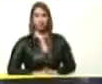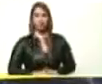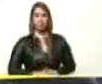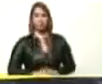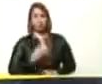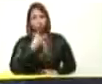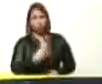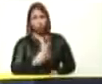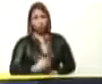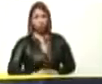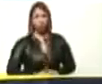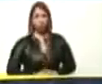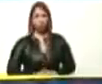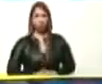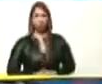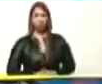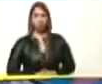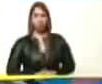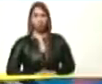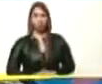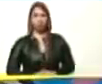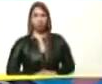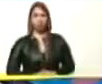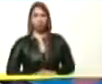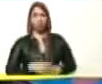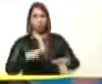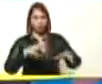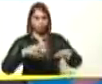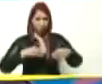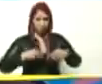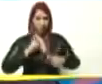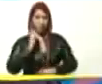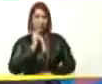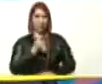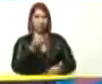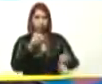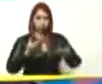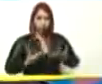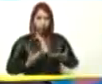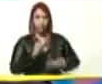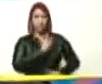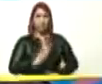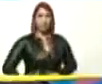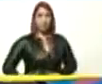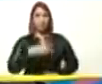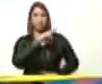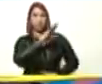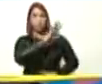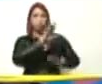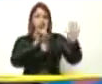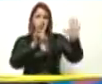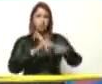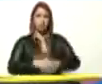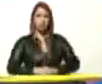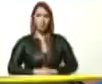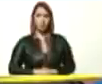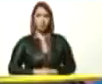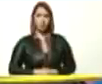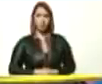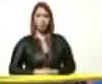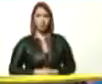destacar y asumimos y tarea que nos da presidente del dos cinco seis que